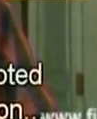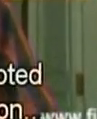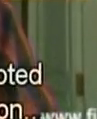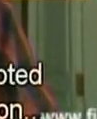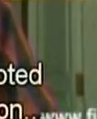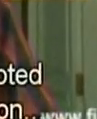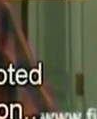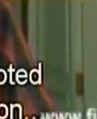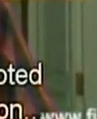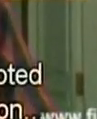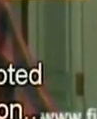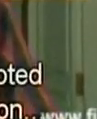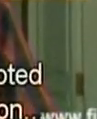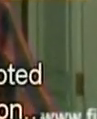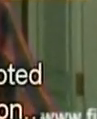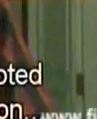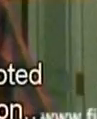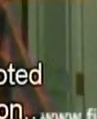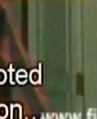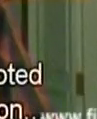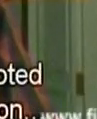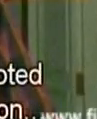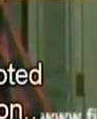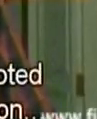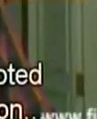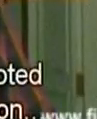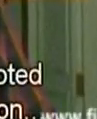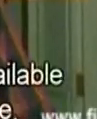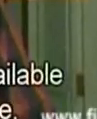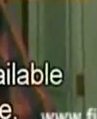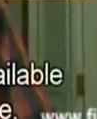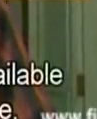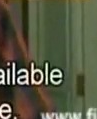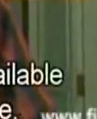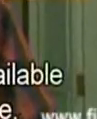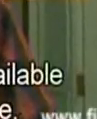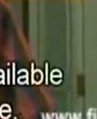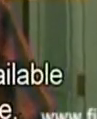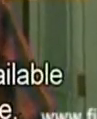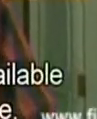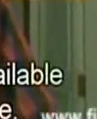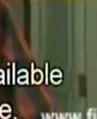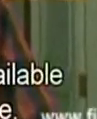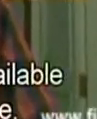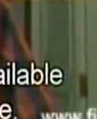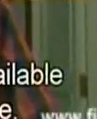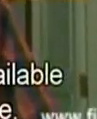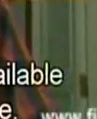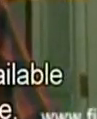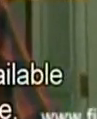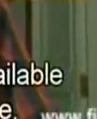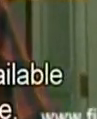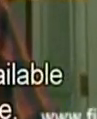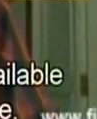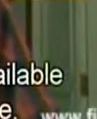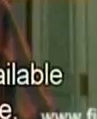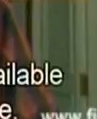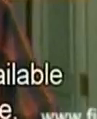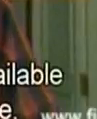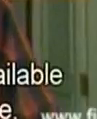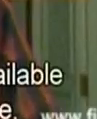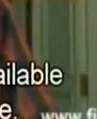investigador fue impulsor del desarrollo de esta arma antes de que el régimen genocida